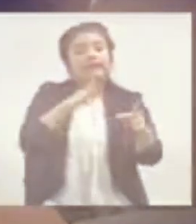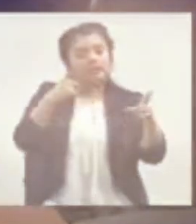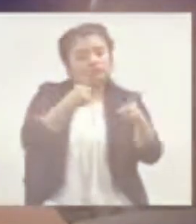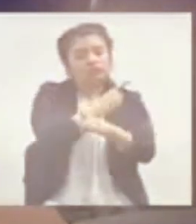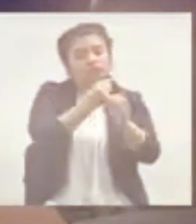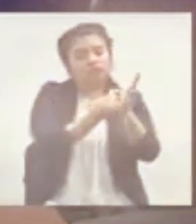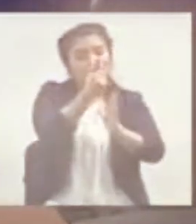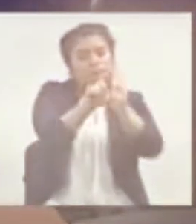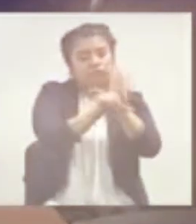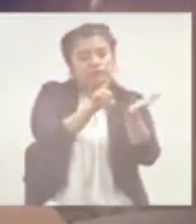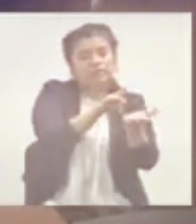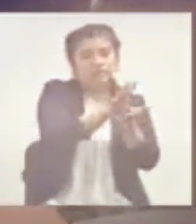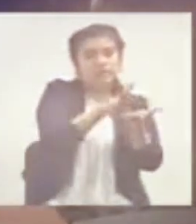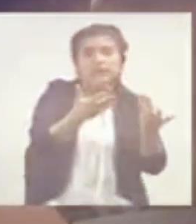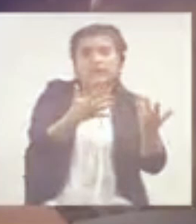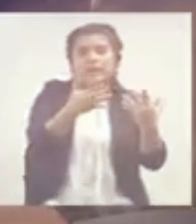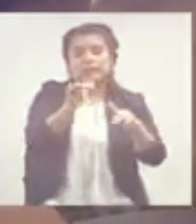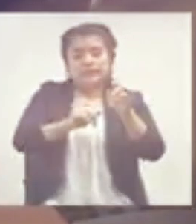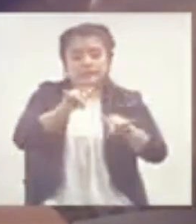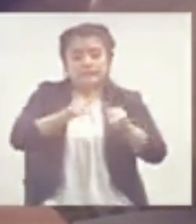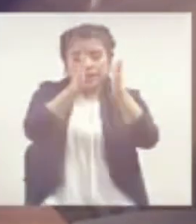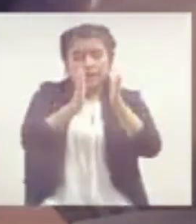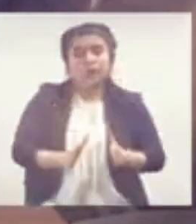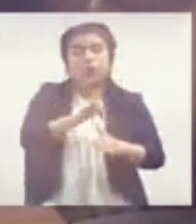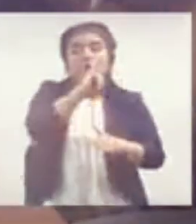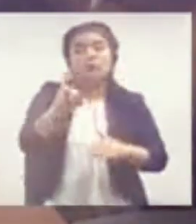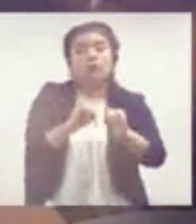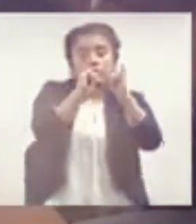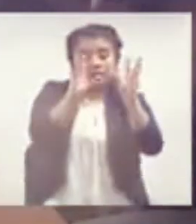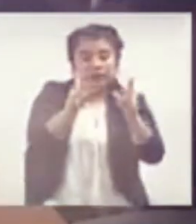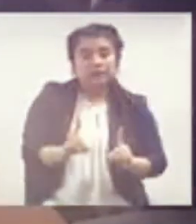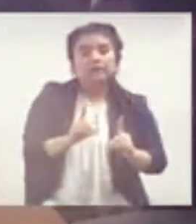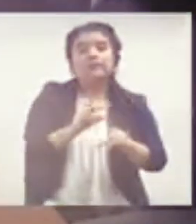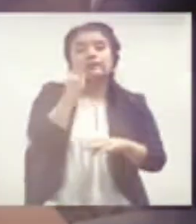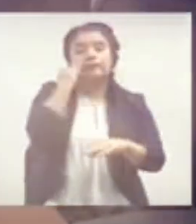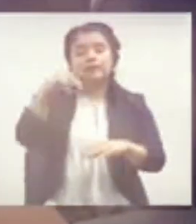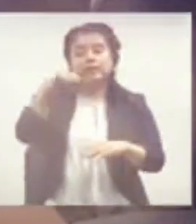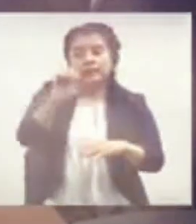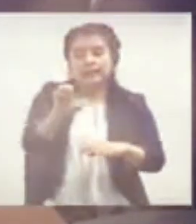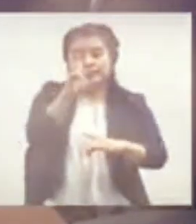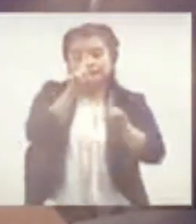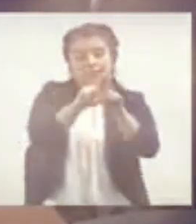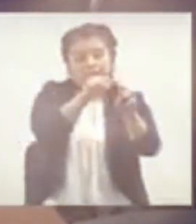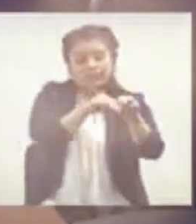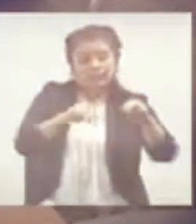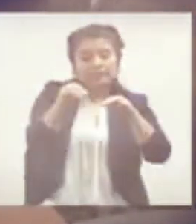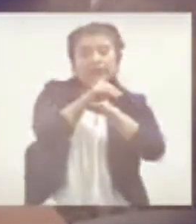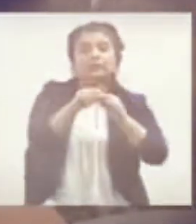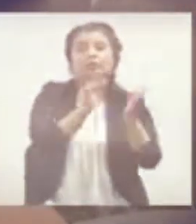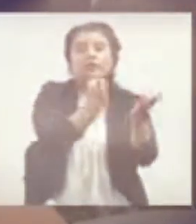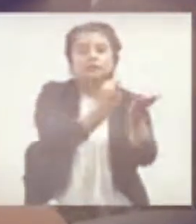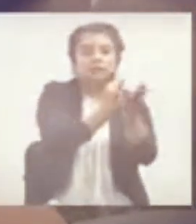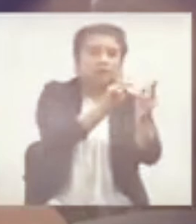Por un lado, elimina la figura del secretario de la Junta Directiva del INE a cargo del gerente y por la otra propone la modificación de un órgano como